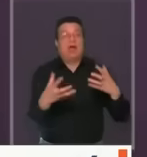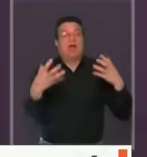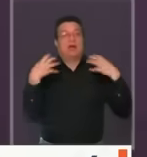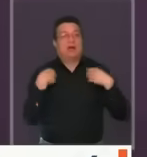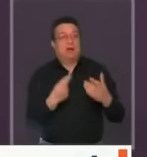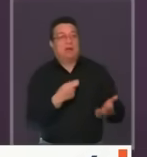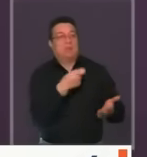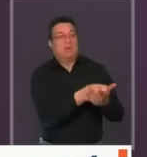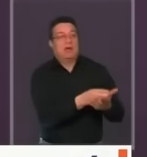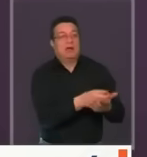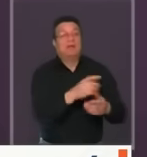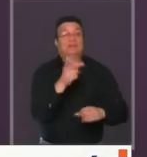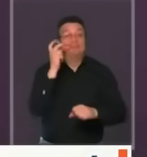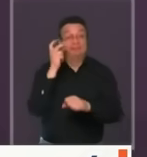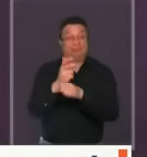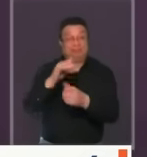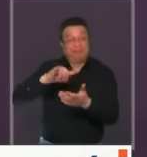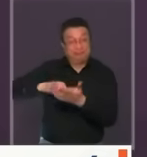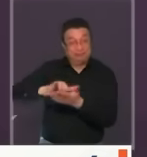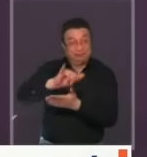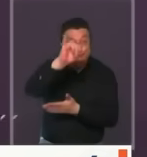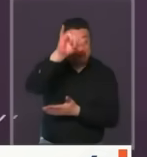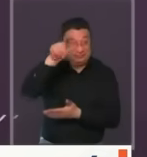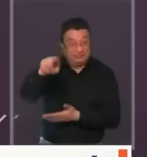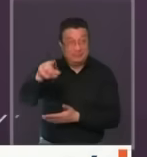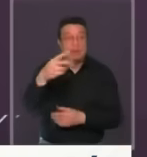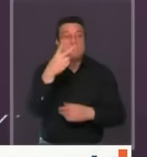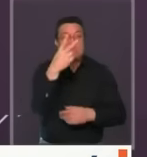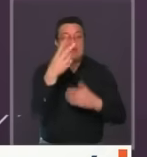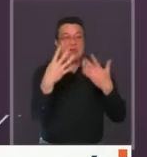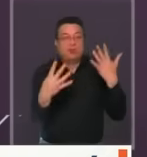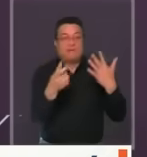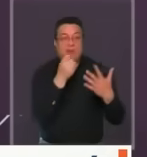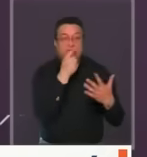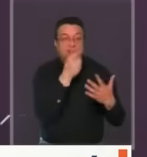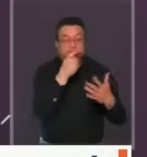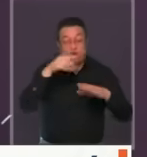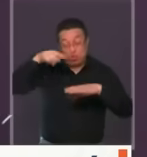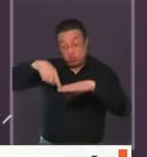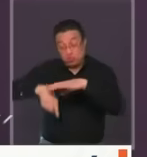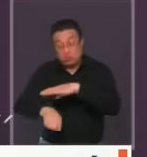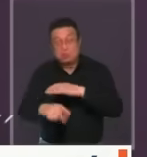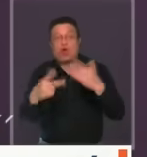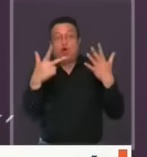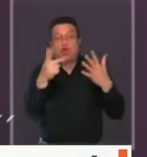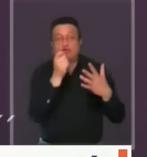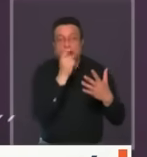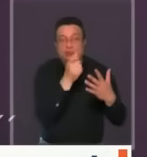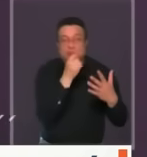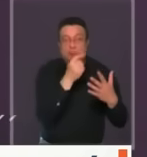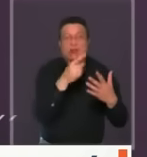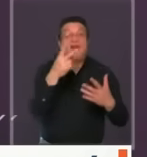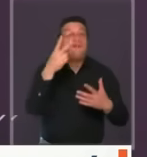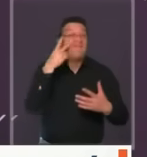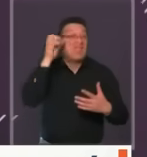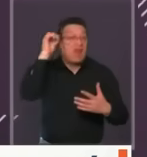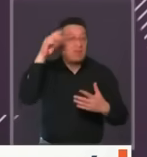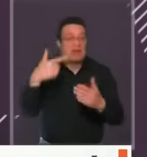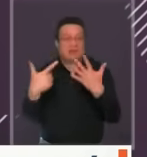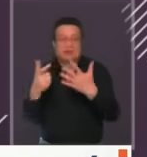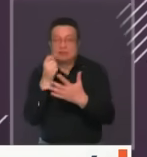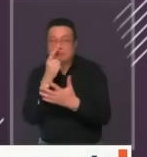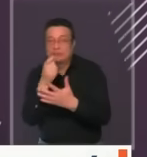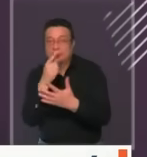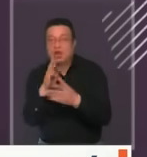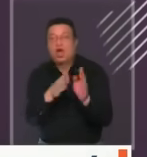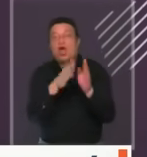el asalto al aeropuerto existen 29 imputados. Por el túnel en Coquimbo, 8. Por el caso de Villa Alemana, 7. Y por